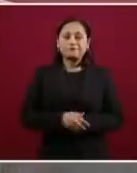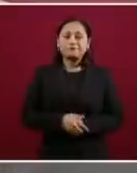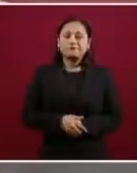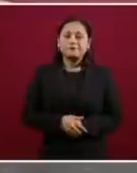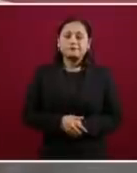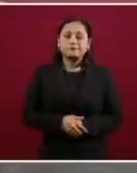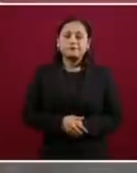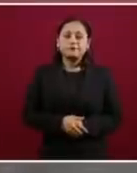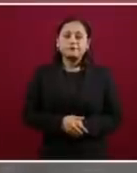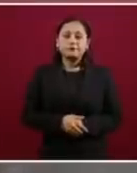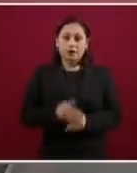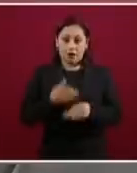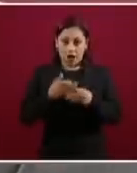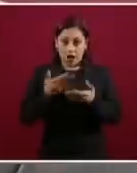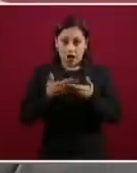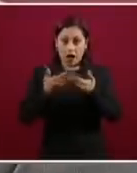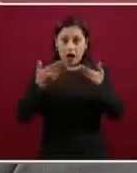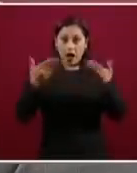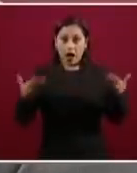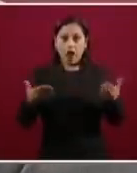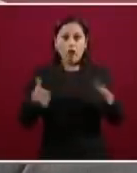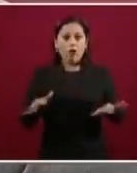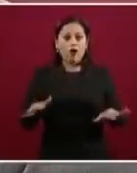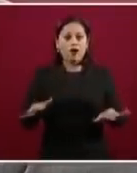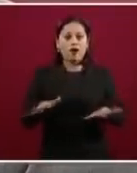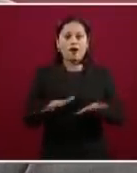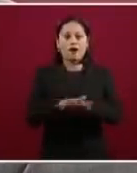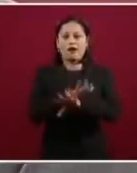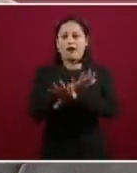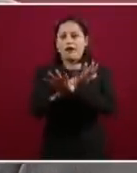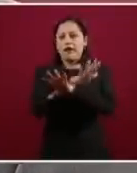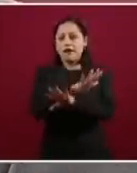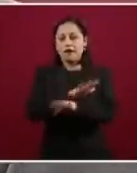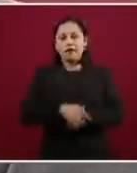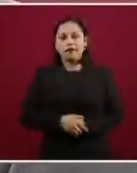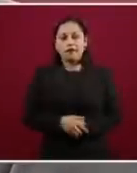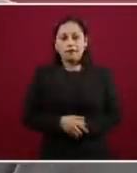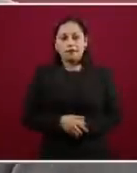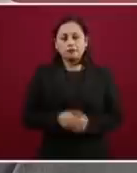Esto es el cambio, y